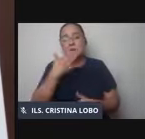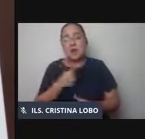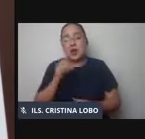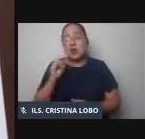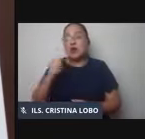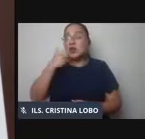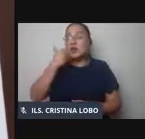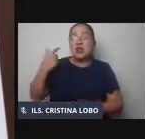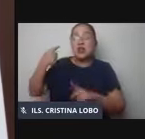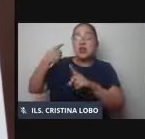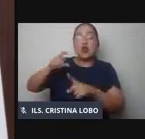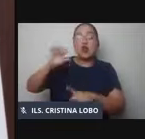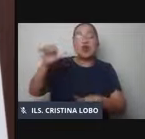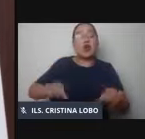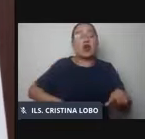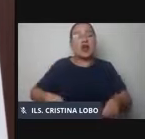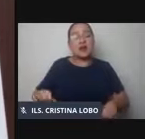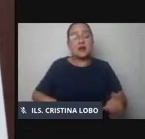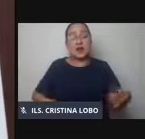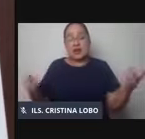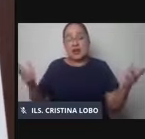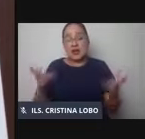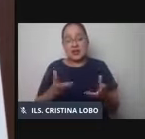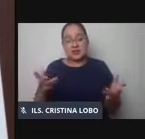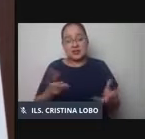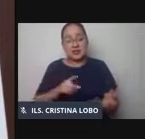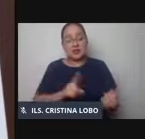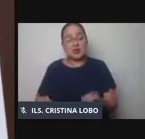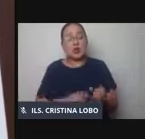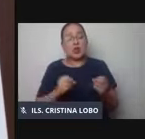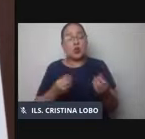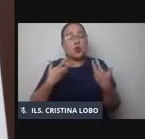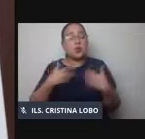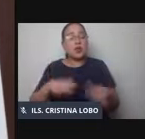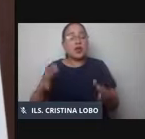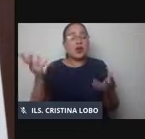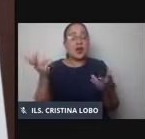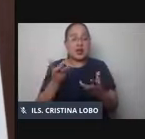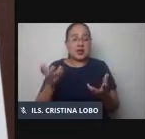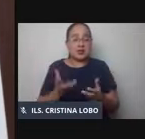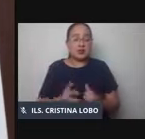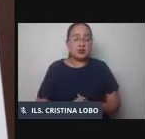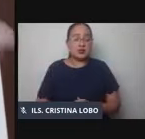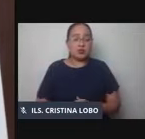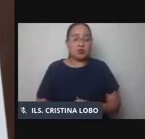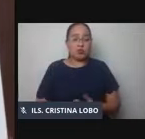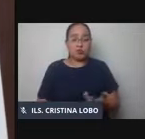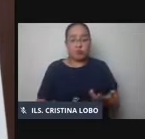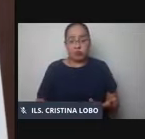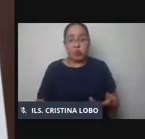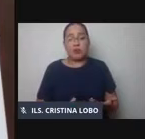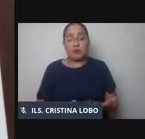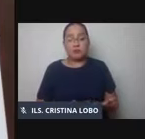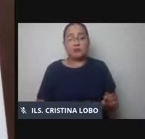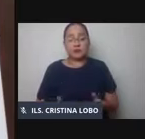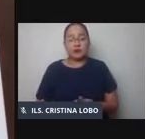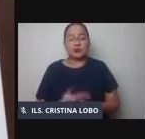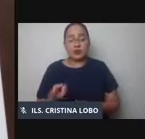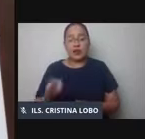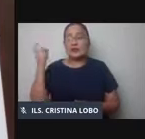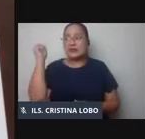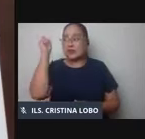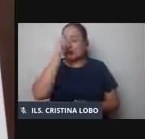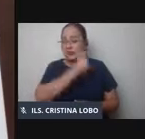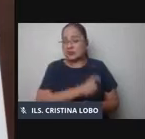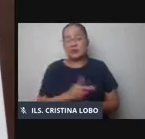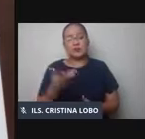hacer otras cosas que lo que debía hacer o lo que debiera estar haciendo. Entonces, es muy complejo